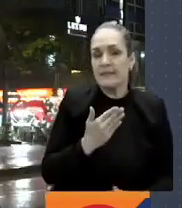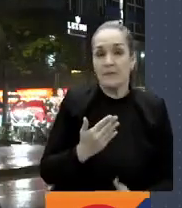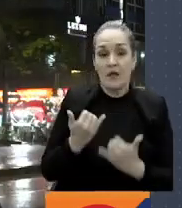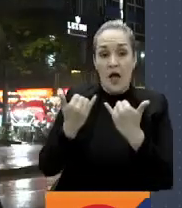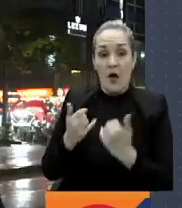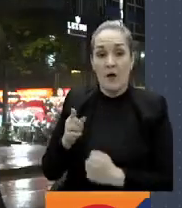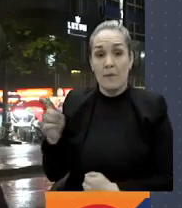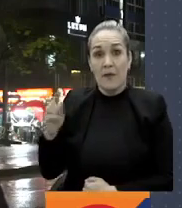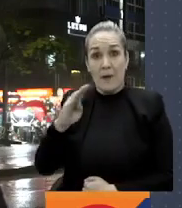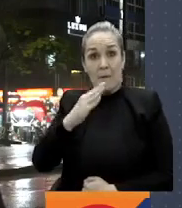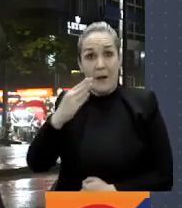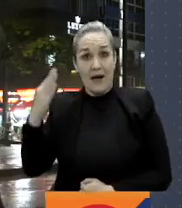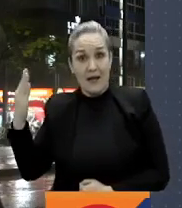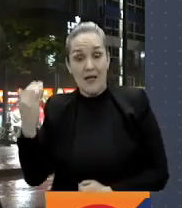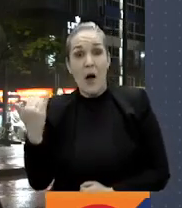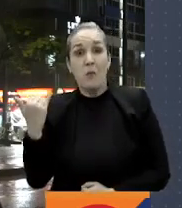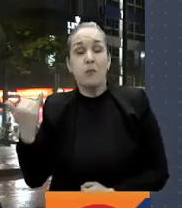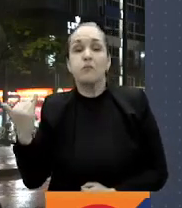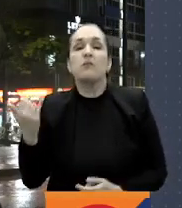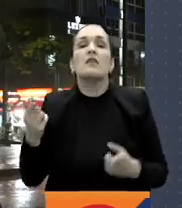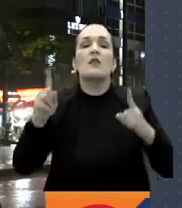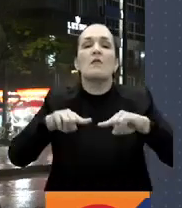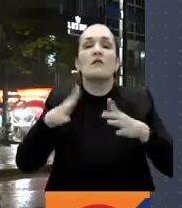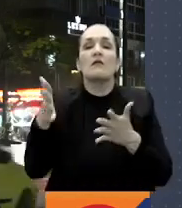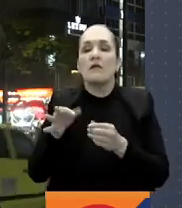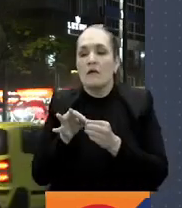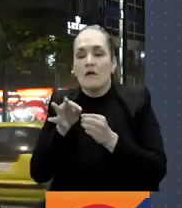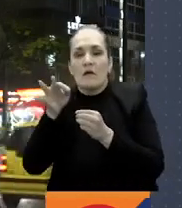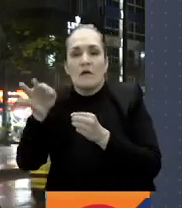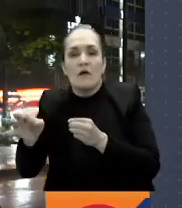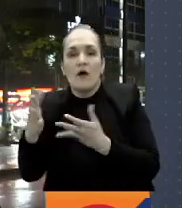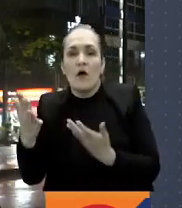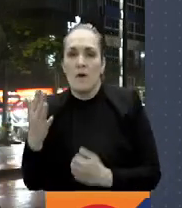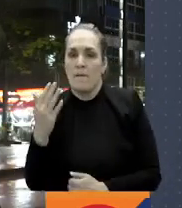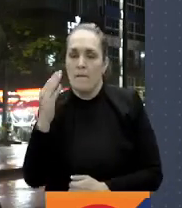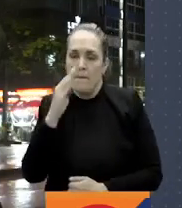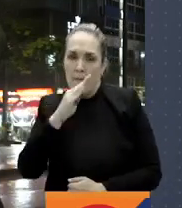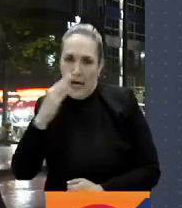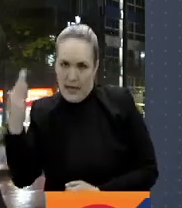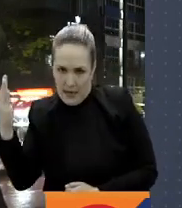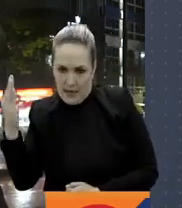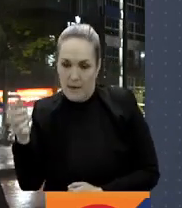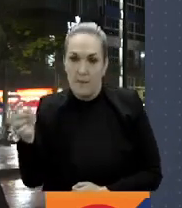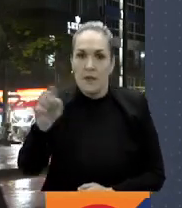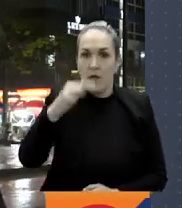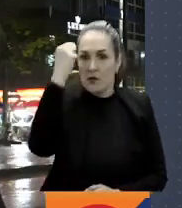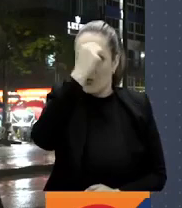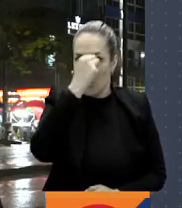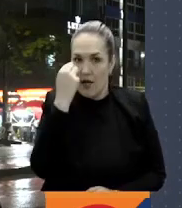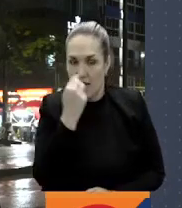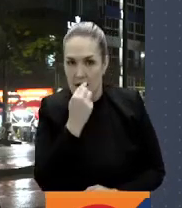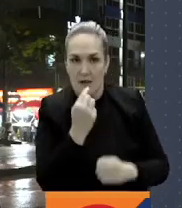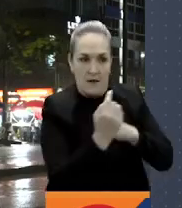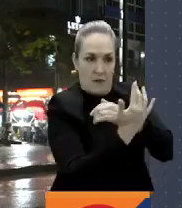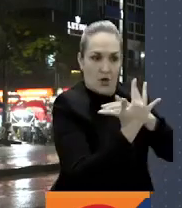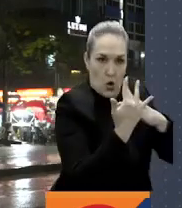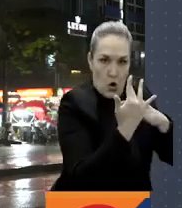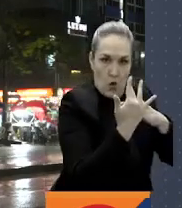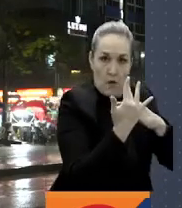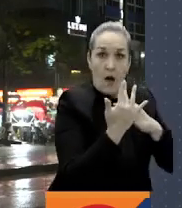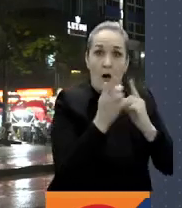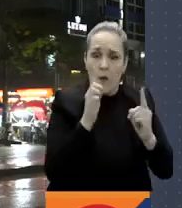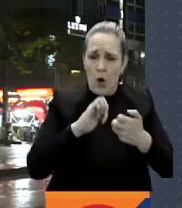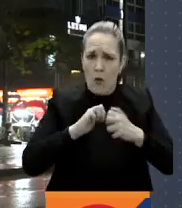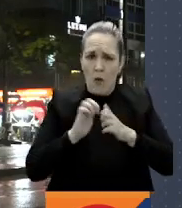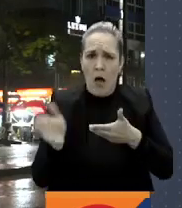Puerto Colombia, no es la excepción. Los problemas financieros han llevado al cierre de las operaciones en varias ocasiones. Desde la capital del